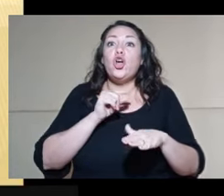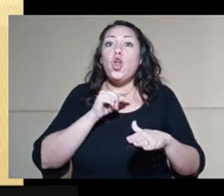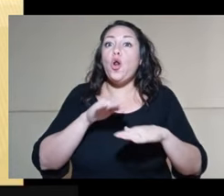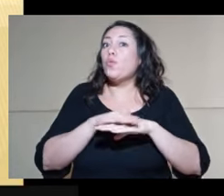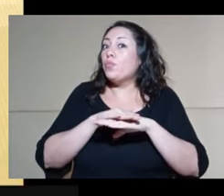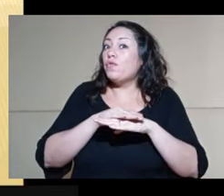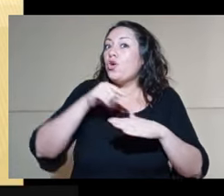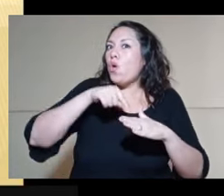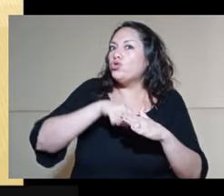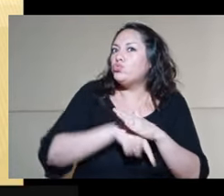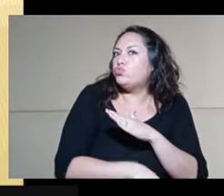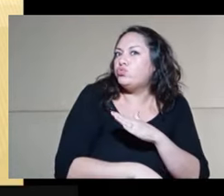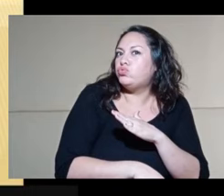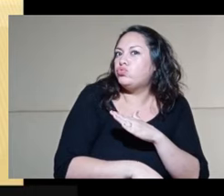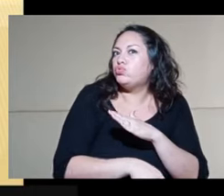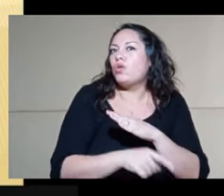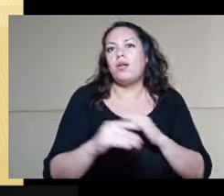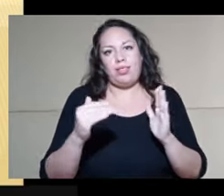ser superficial o profundo.